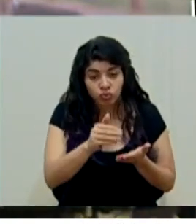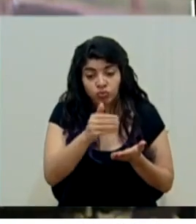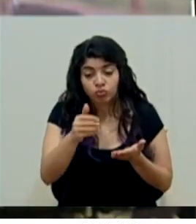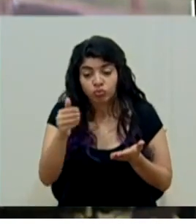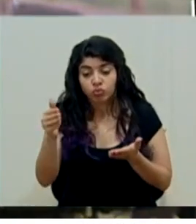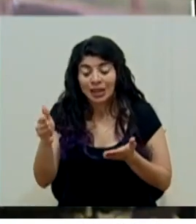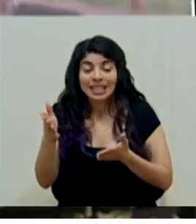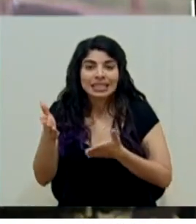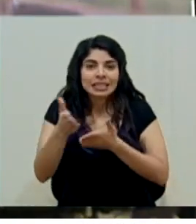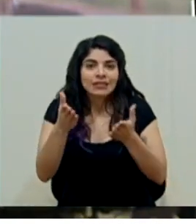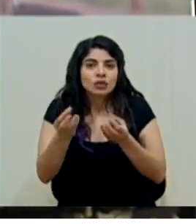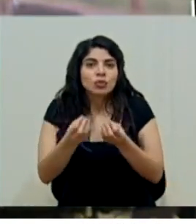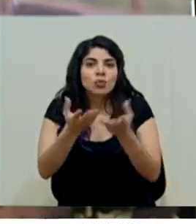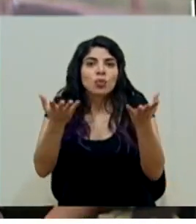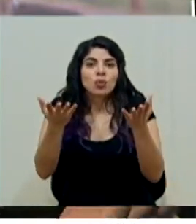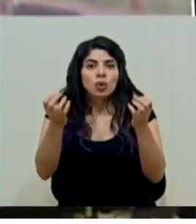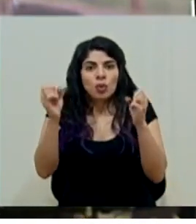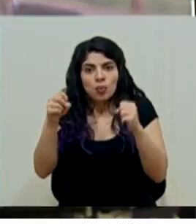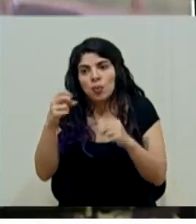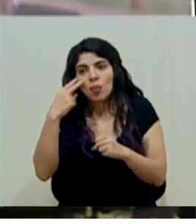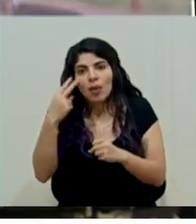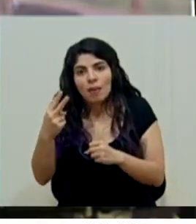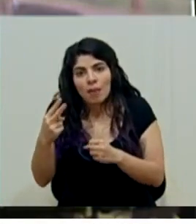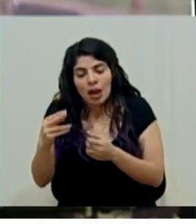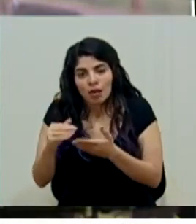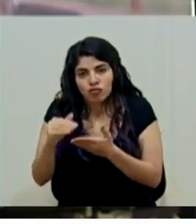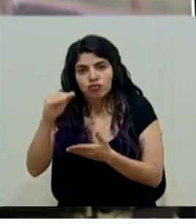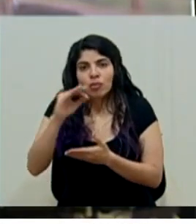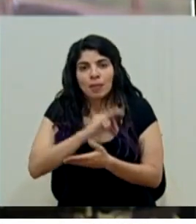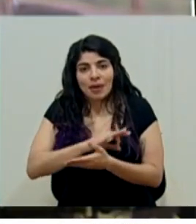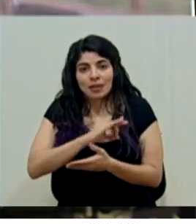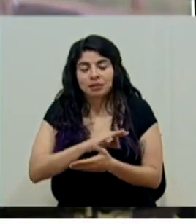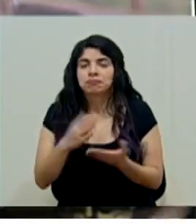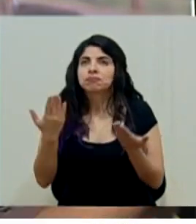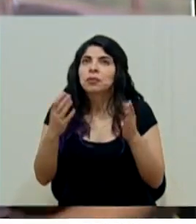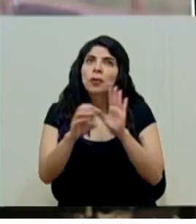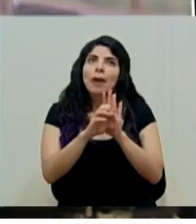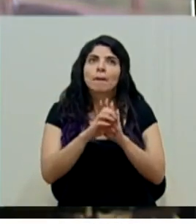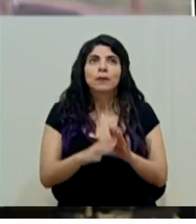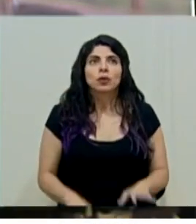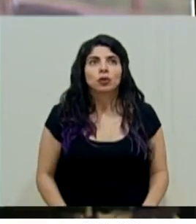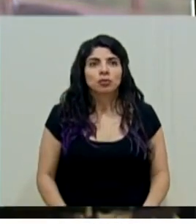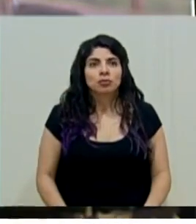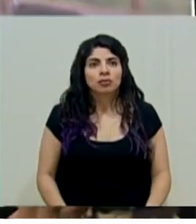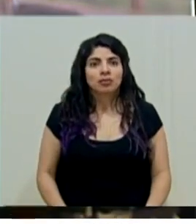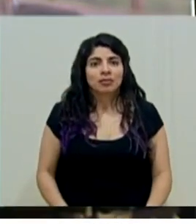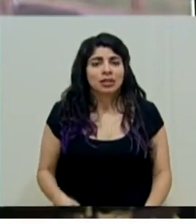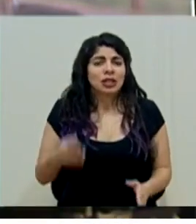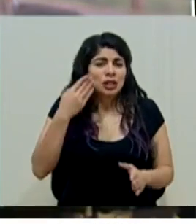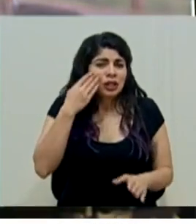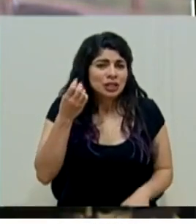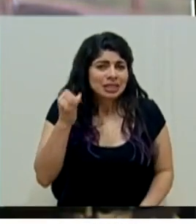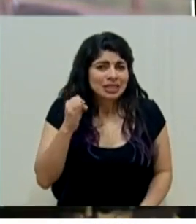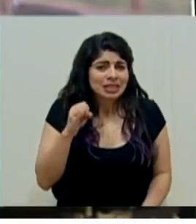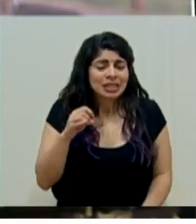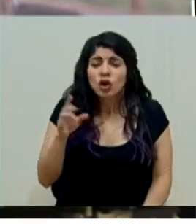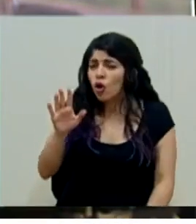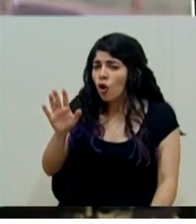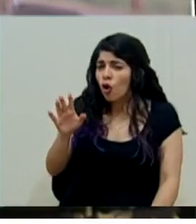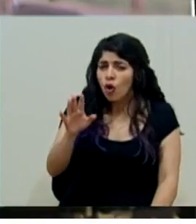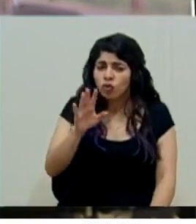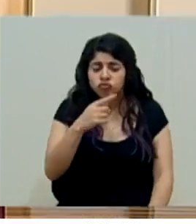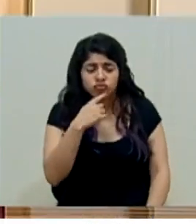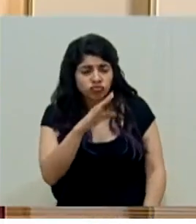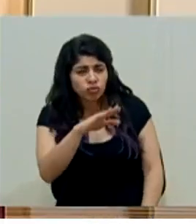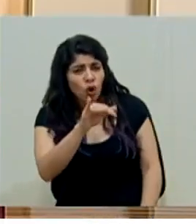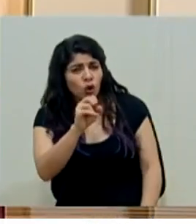calidad de servicios públicos. Por ejemplo, yo creo que ese no es el fondo, no sé si... No, en eso estamos,